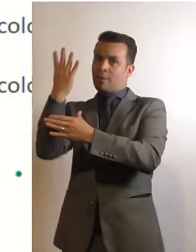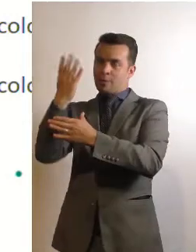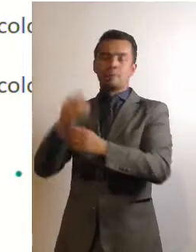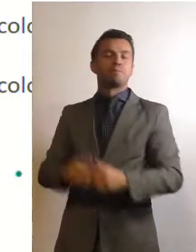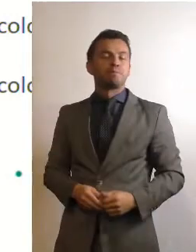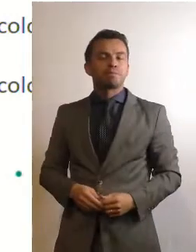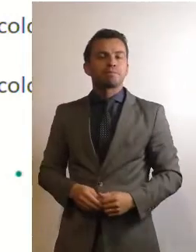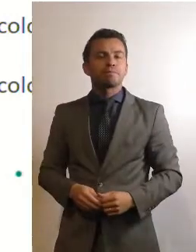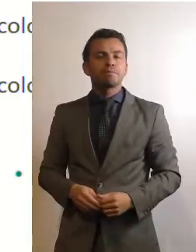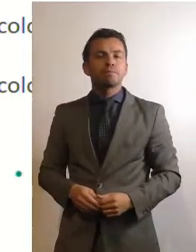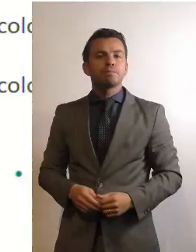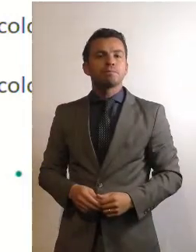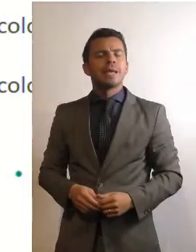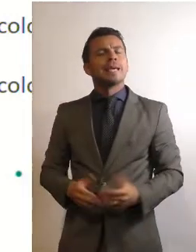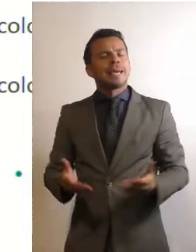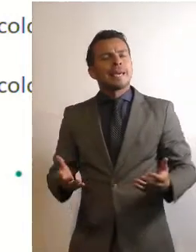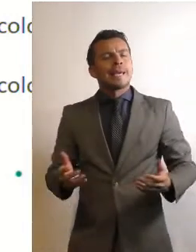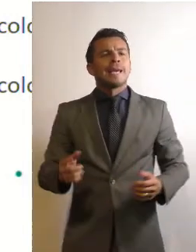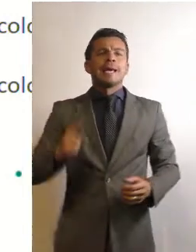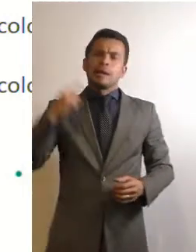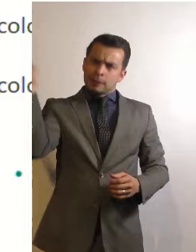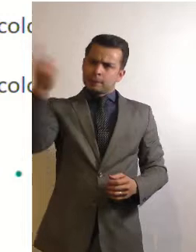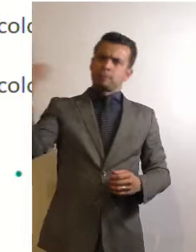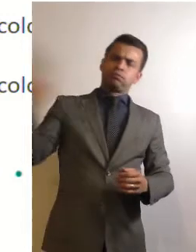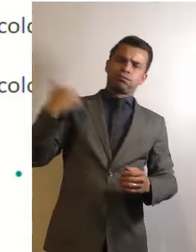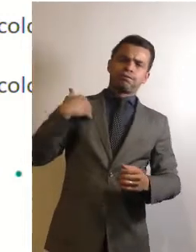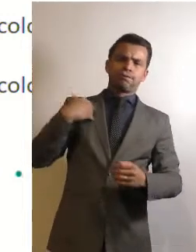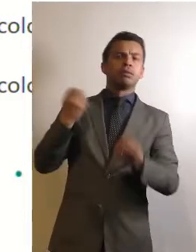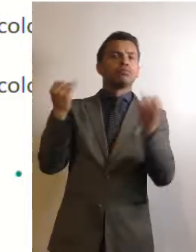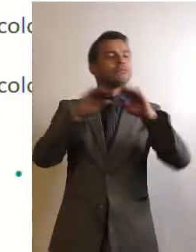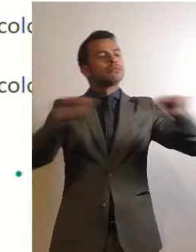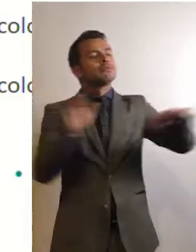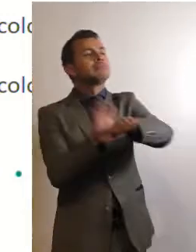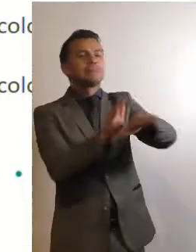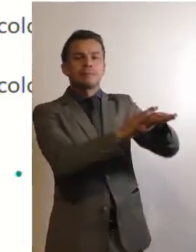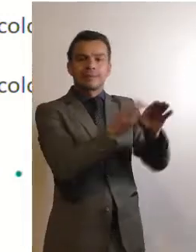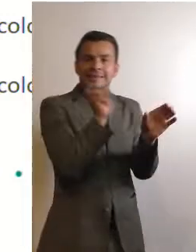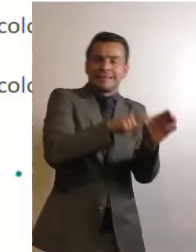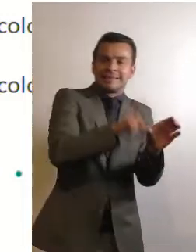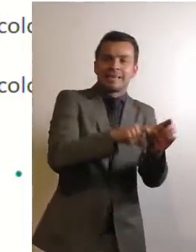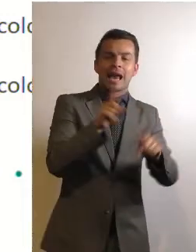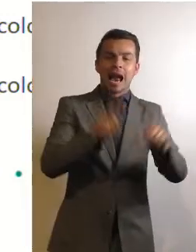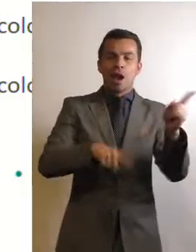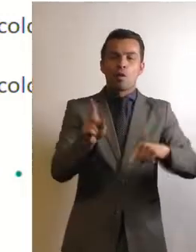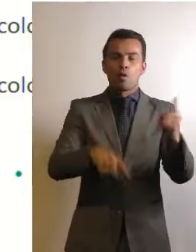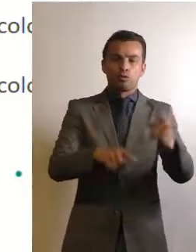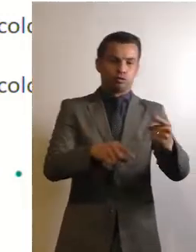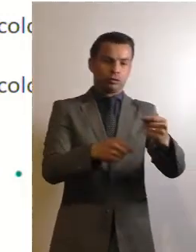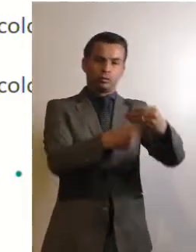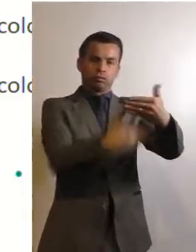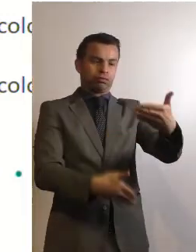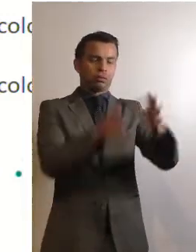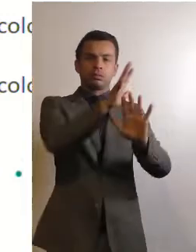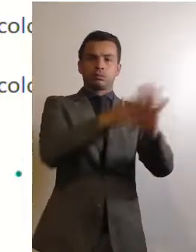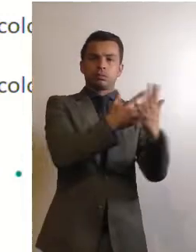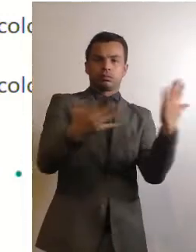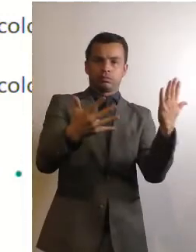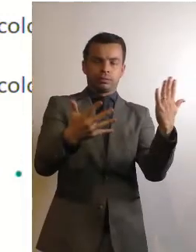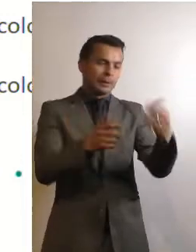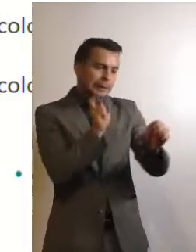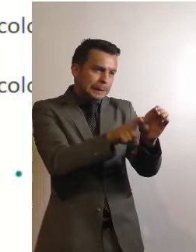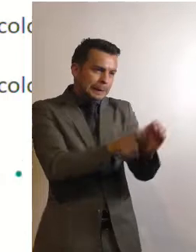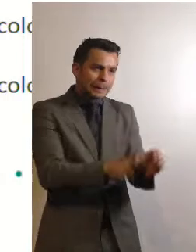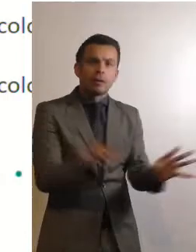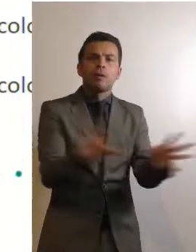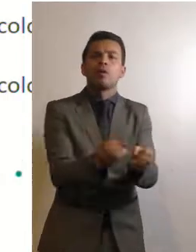solicitudes de diligenciamiento de estos anexos técnicos para 28 programas en